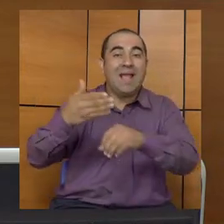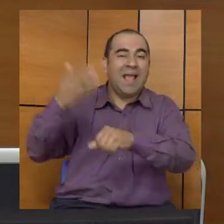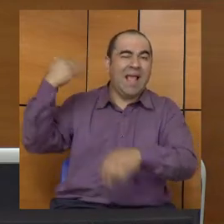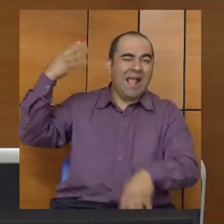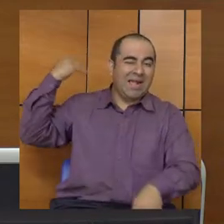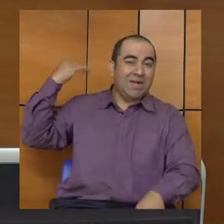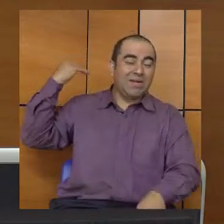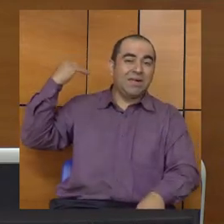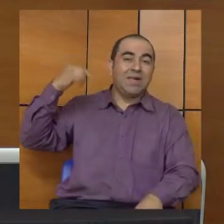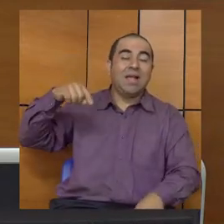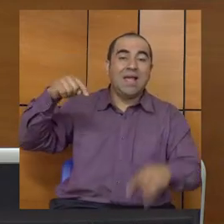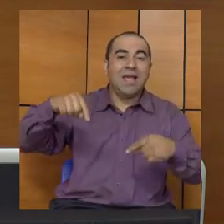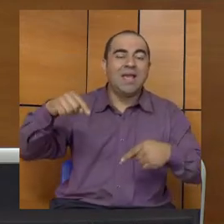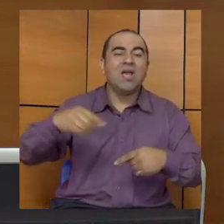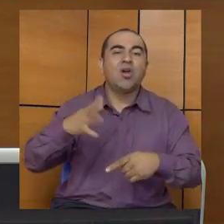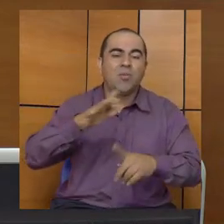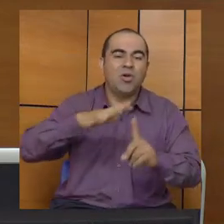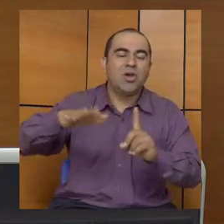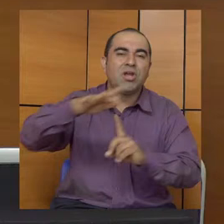anteriormente en torno a la